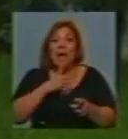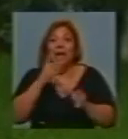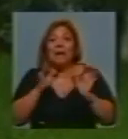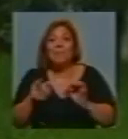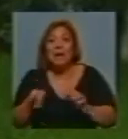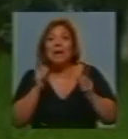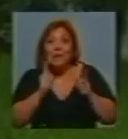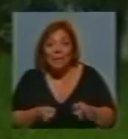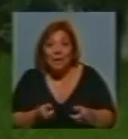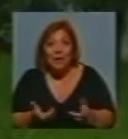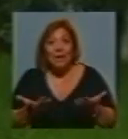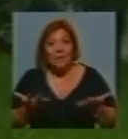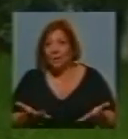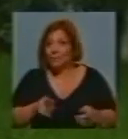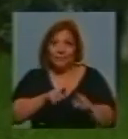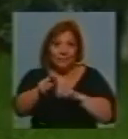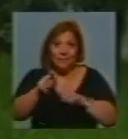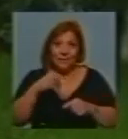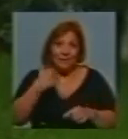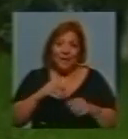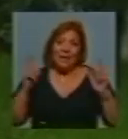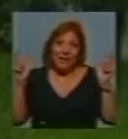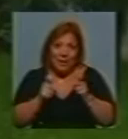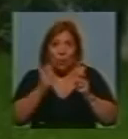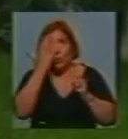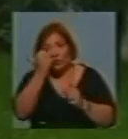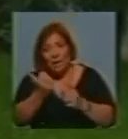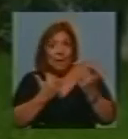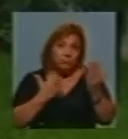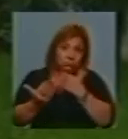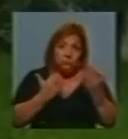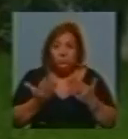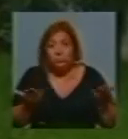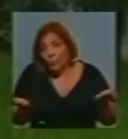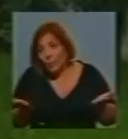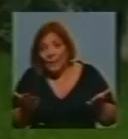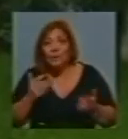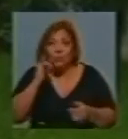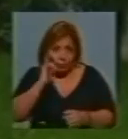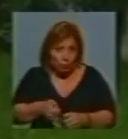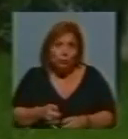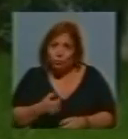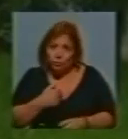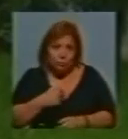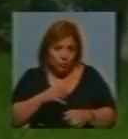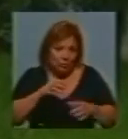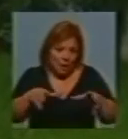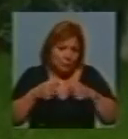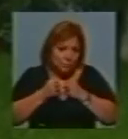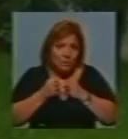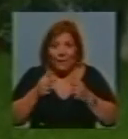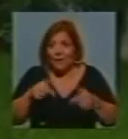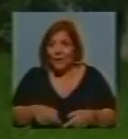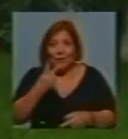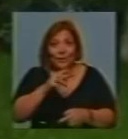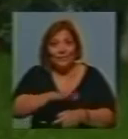hermanita. Y bueno, inmediatamente fuimos a una reunión que nos citaron y bueno, dijimos que sí en el momento. Y bueno, y acá estamos